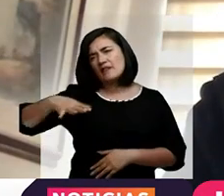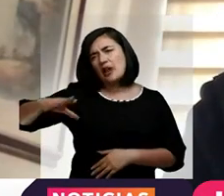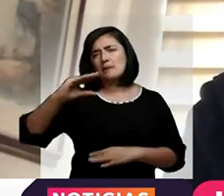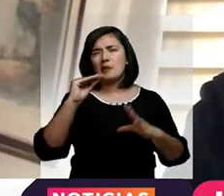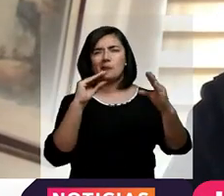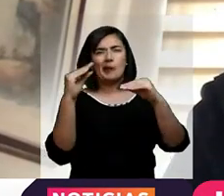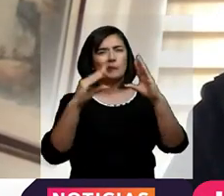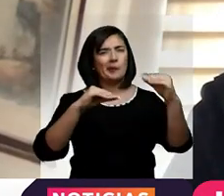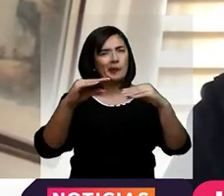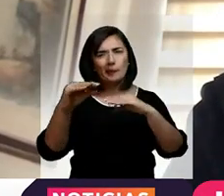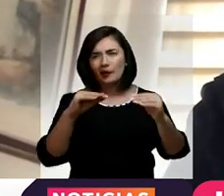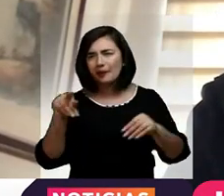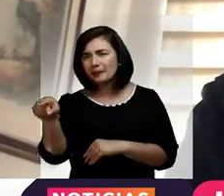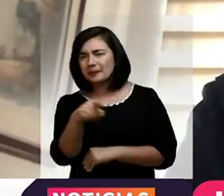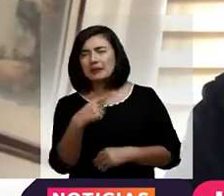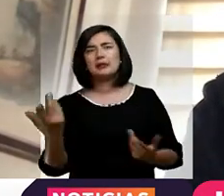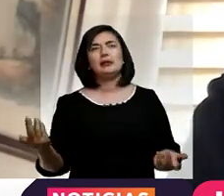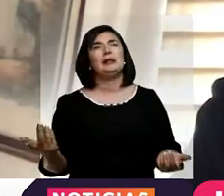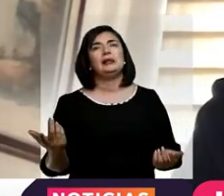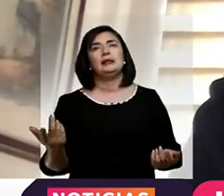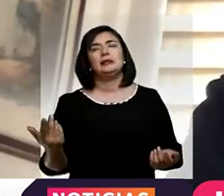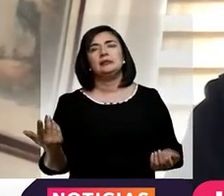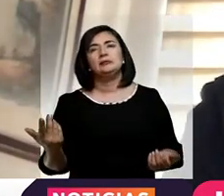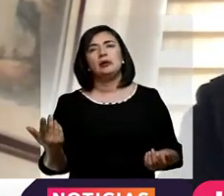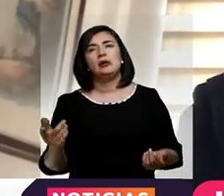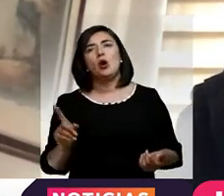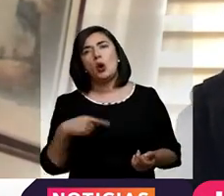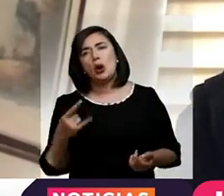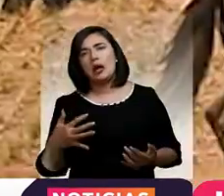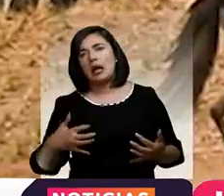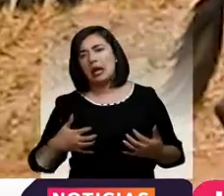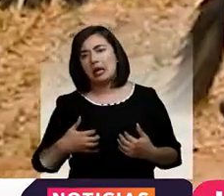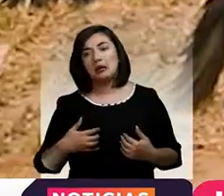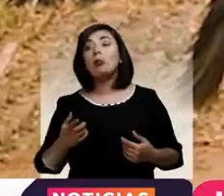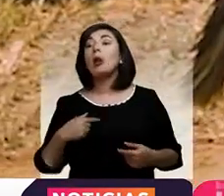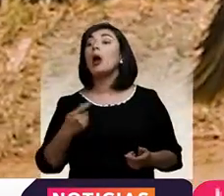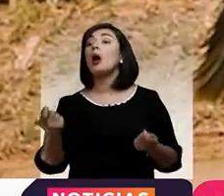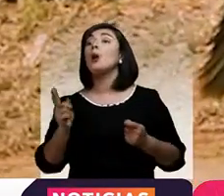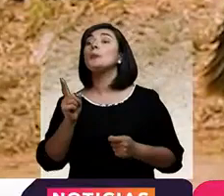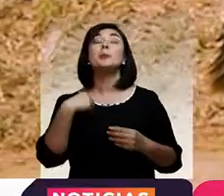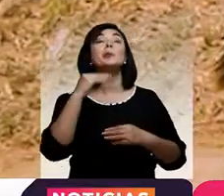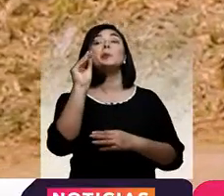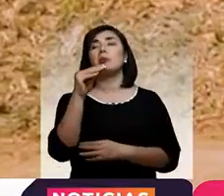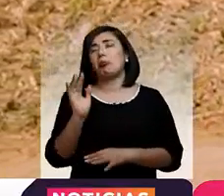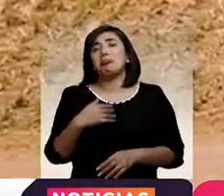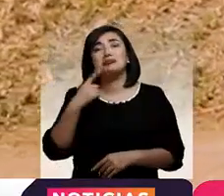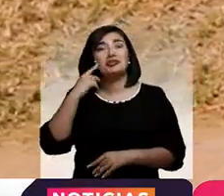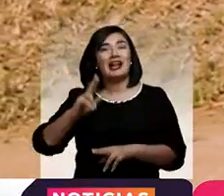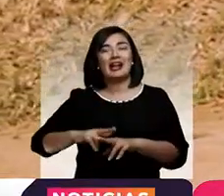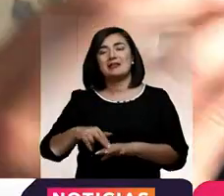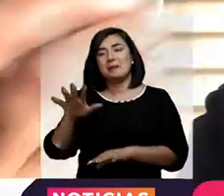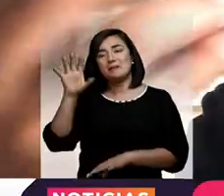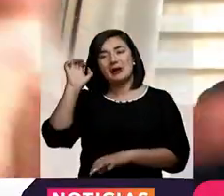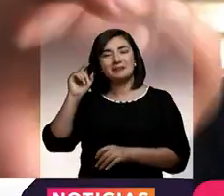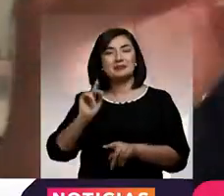y obviamente a un animal no lo puedes dirigir. También existen trucos al respecto.